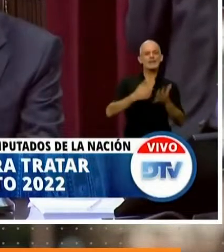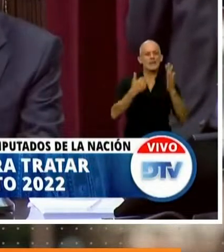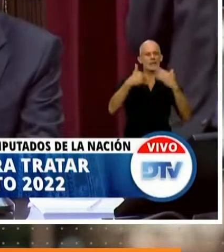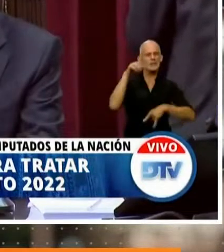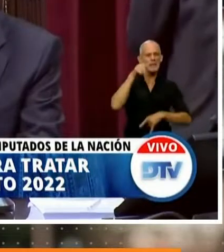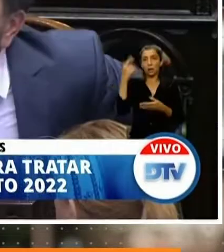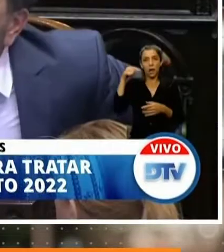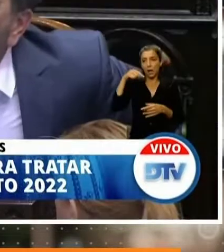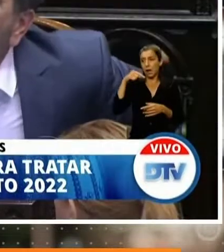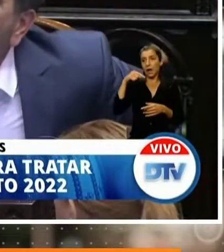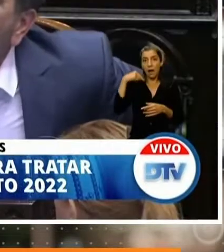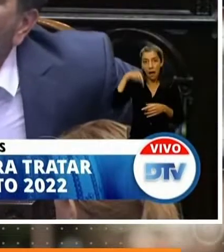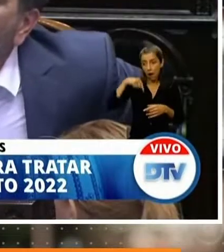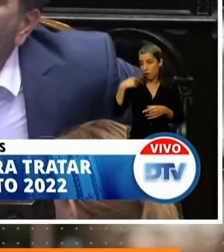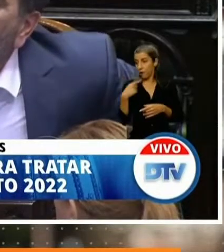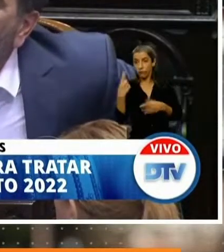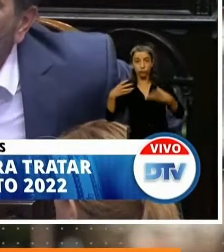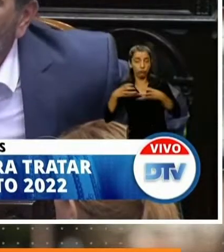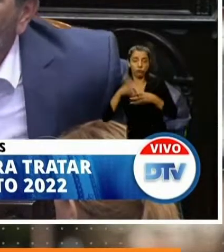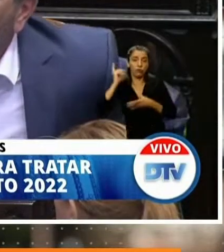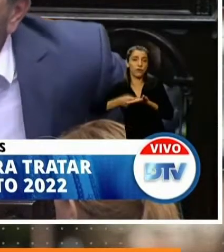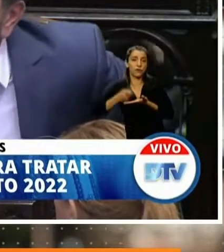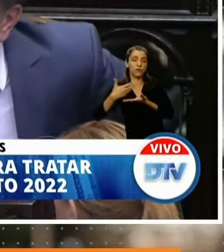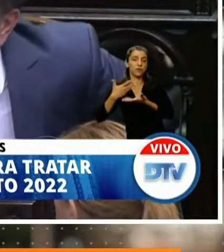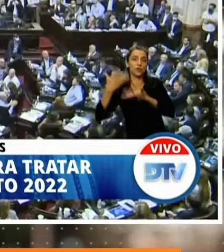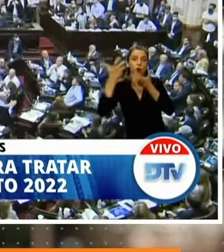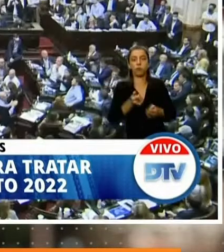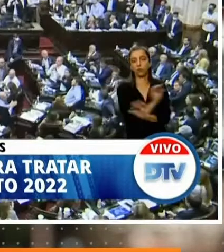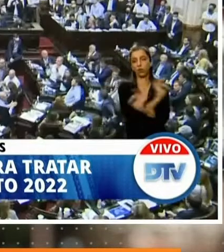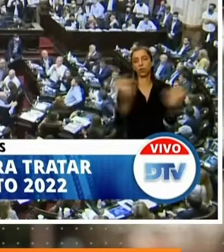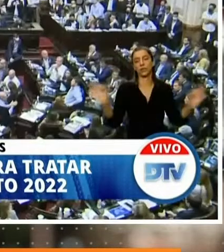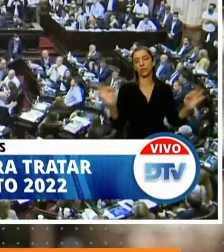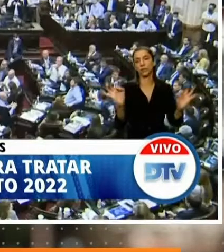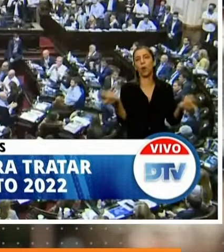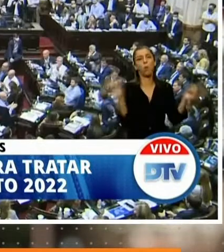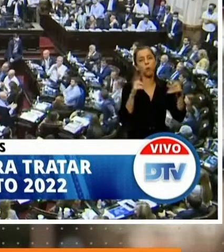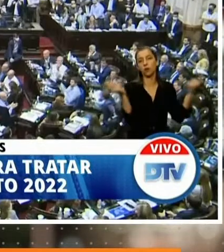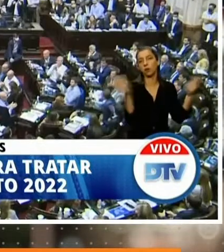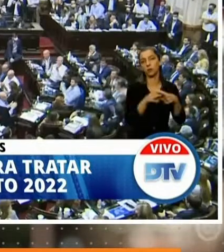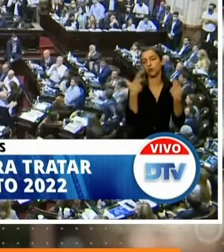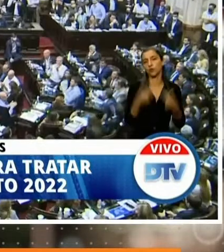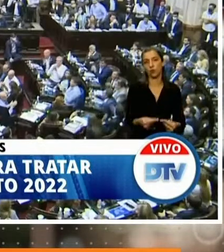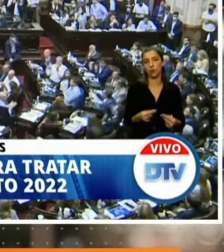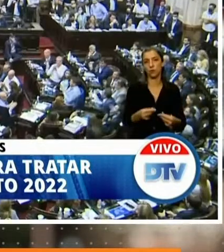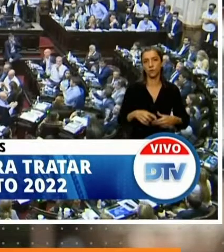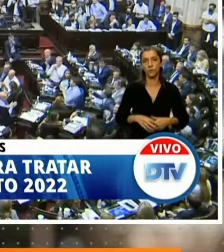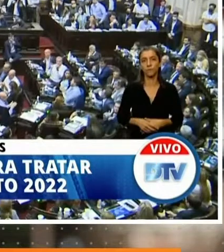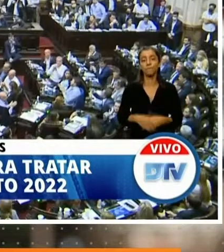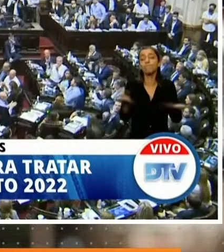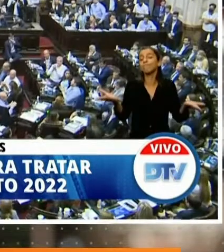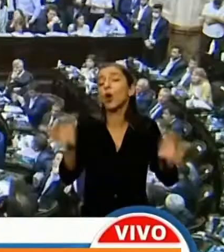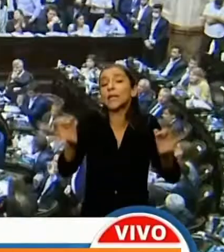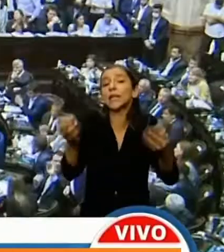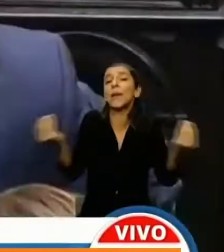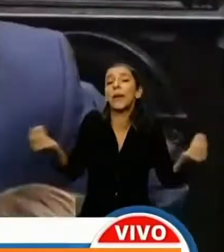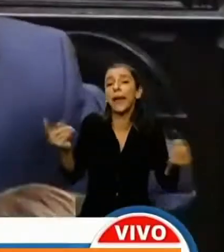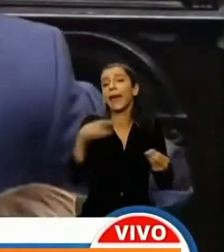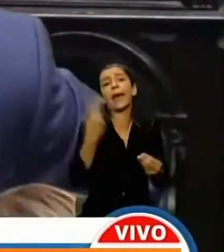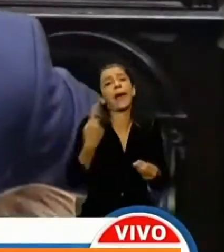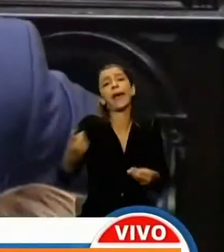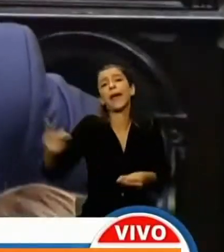las tasas. Y cada vez que aumentan las tasas en Estados Unidos no es un buen dato económico para la Argentina y en general para América Latina, ¿no?